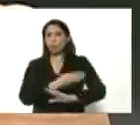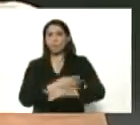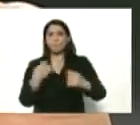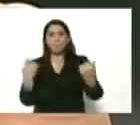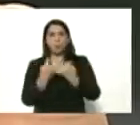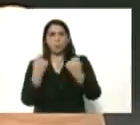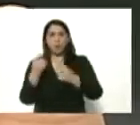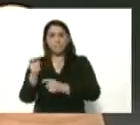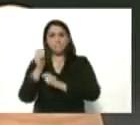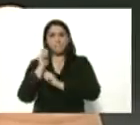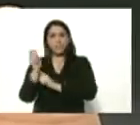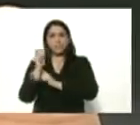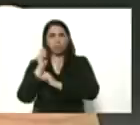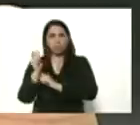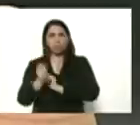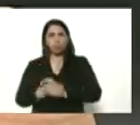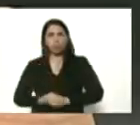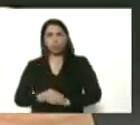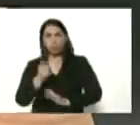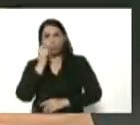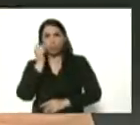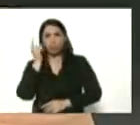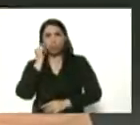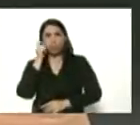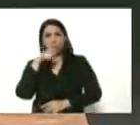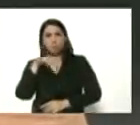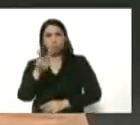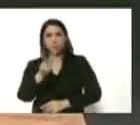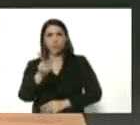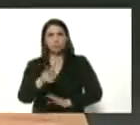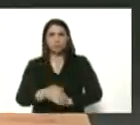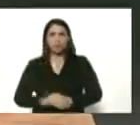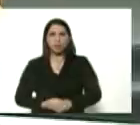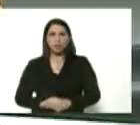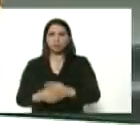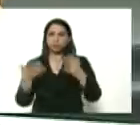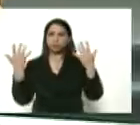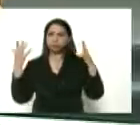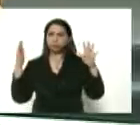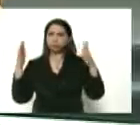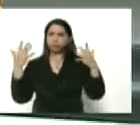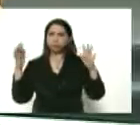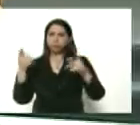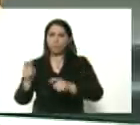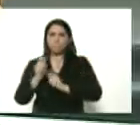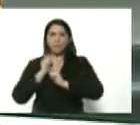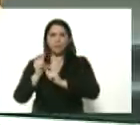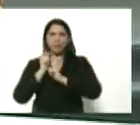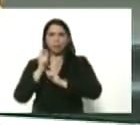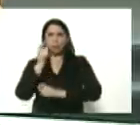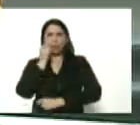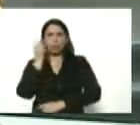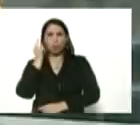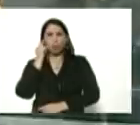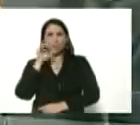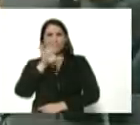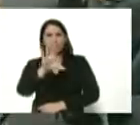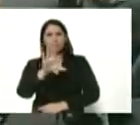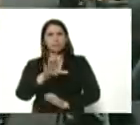de los pescadores y pescadoras de Venezuela. Mi aplauso a los pescadores y pescadoras de la